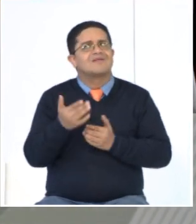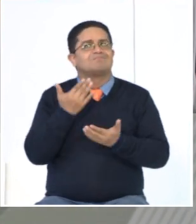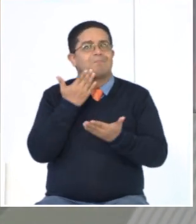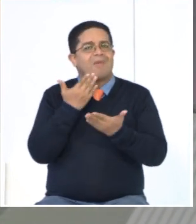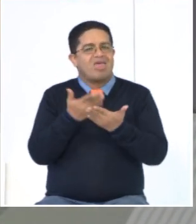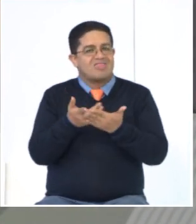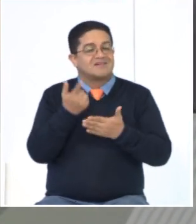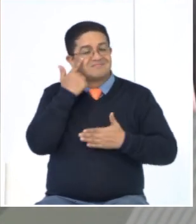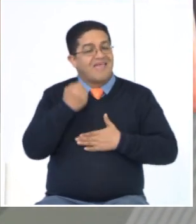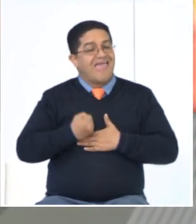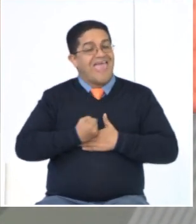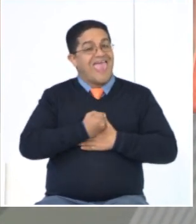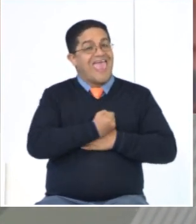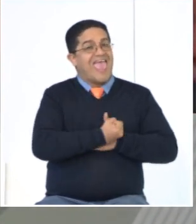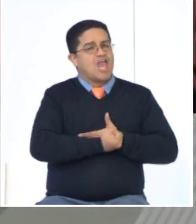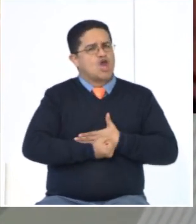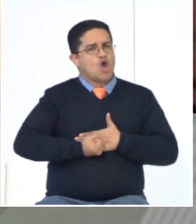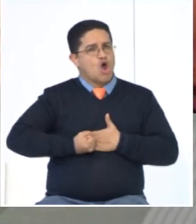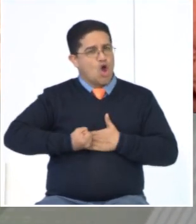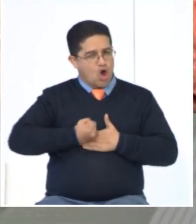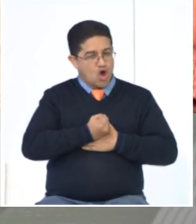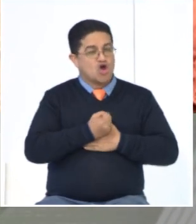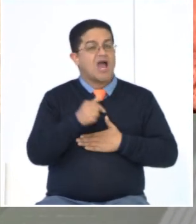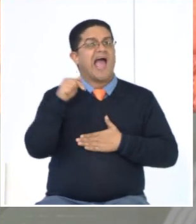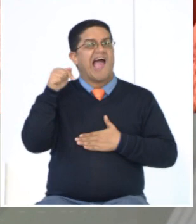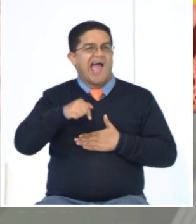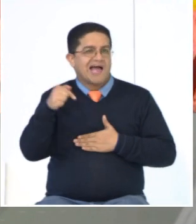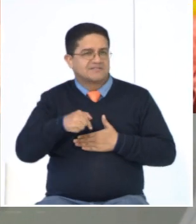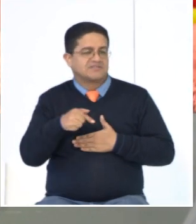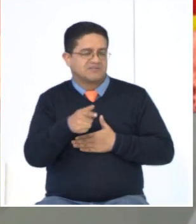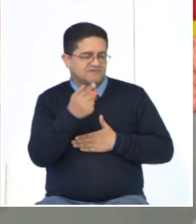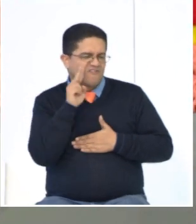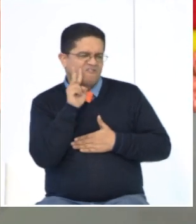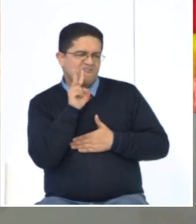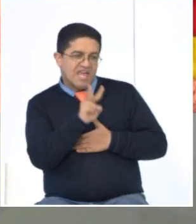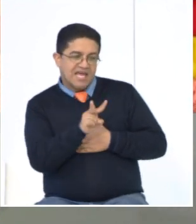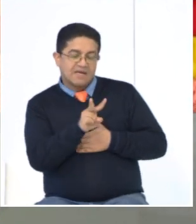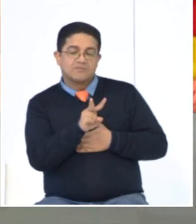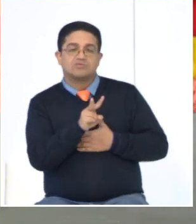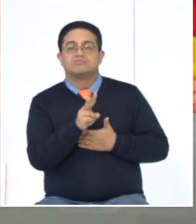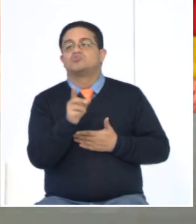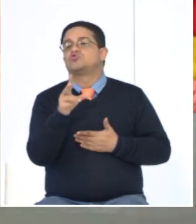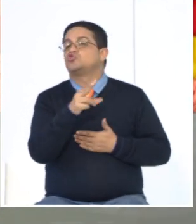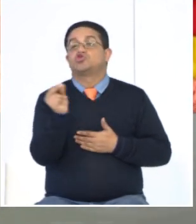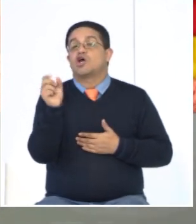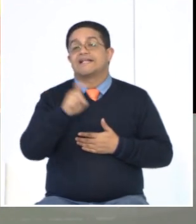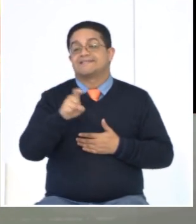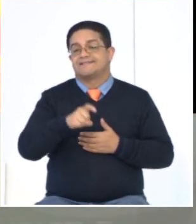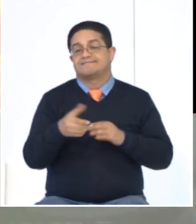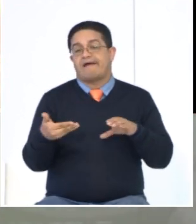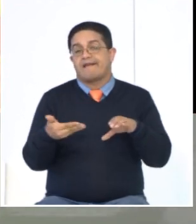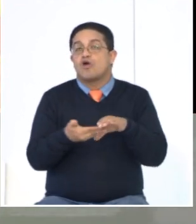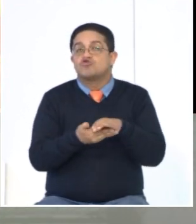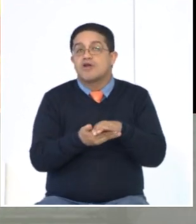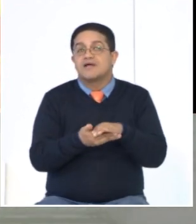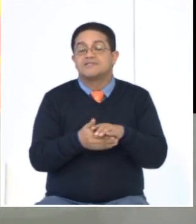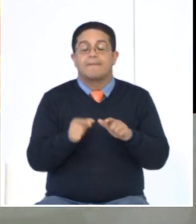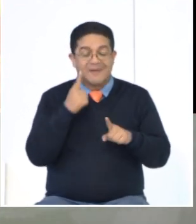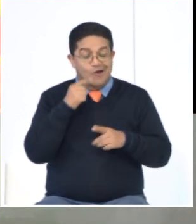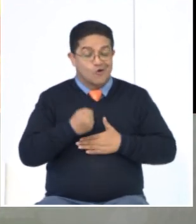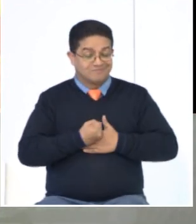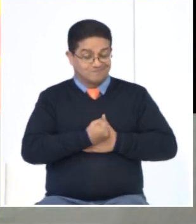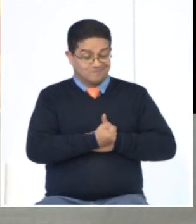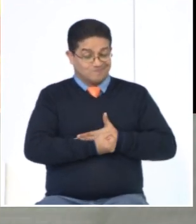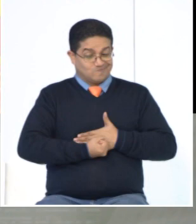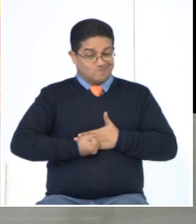una ecografía transrectal, que es donde nosotros vamos a poder ver, sin necesidad de irnos a una resonancia magnética, nos puede servir